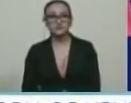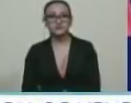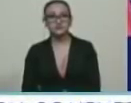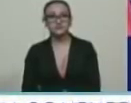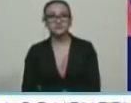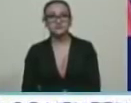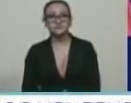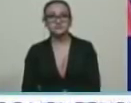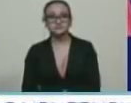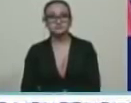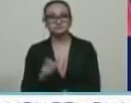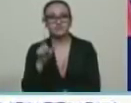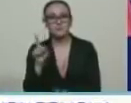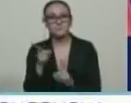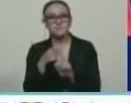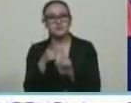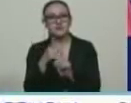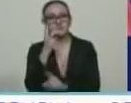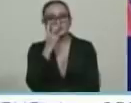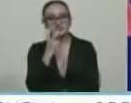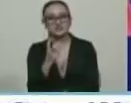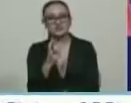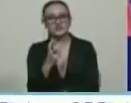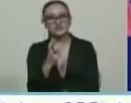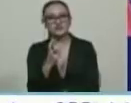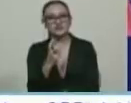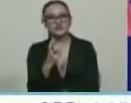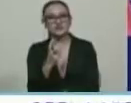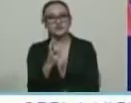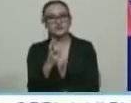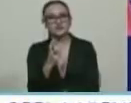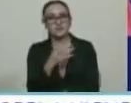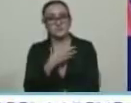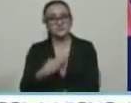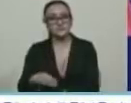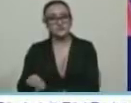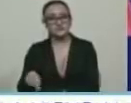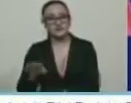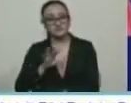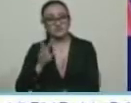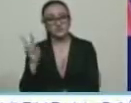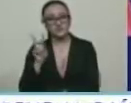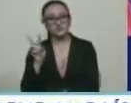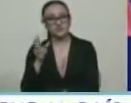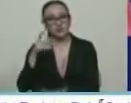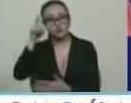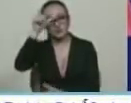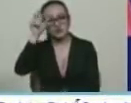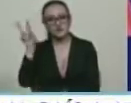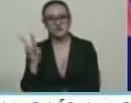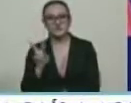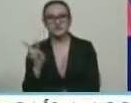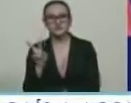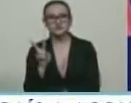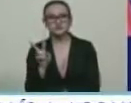Es la primera visita en el nivel presidencial de nuestro país, de Turquía a Venezuela,